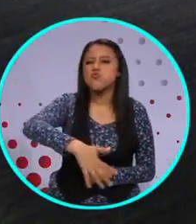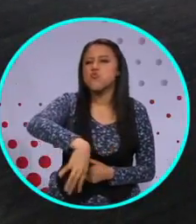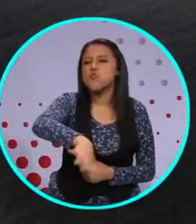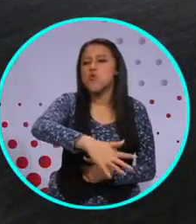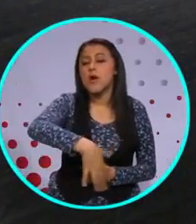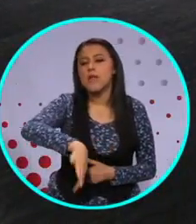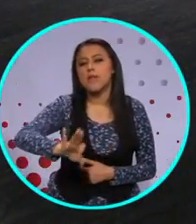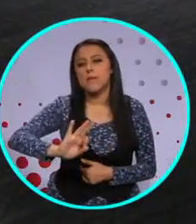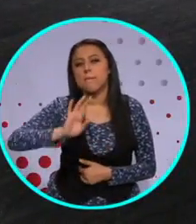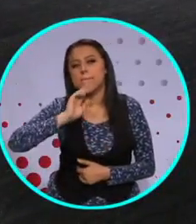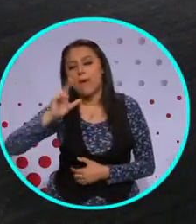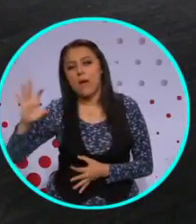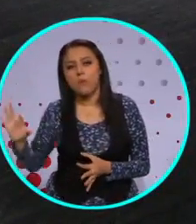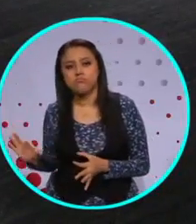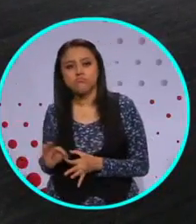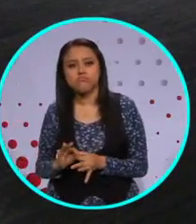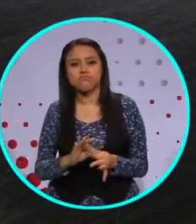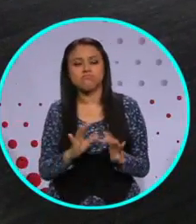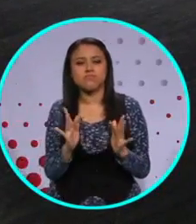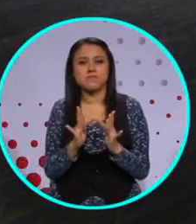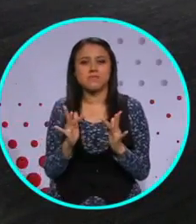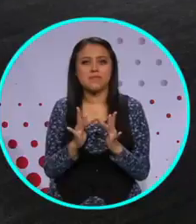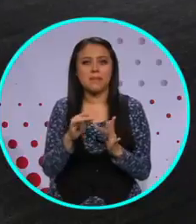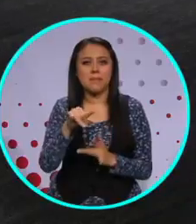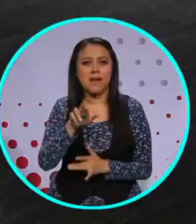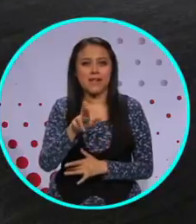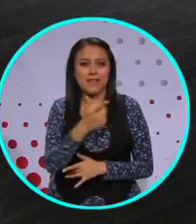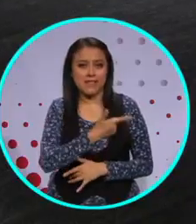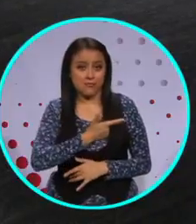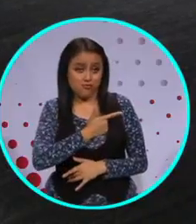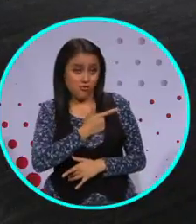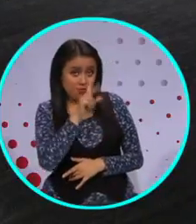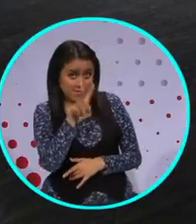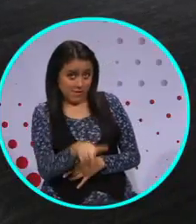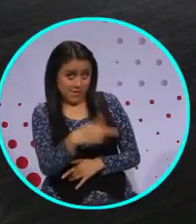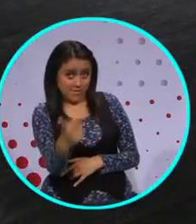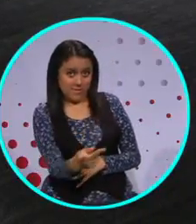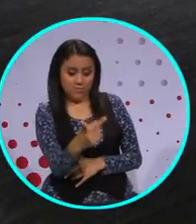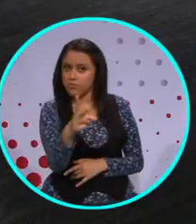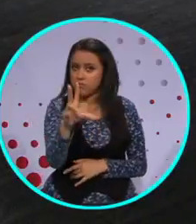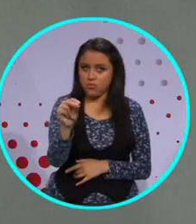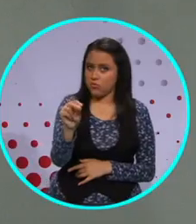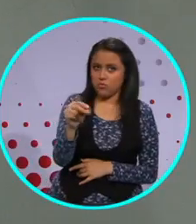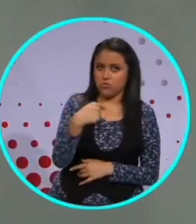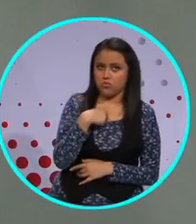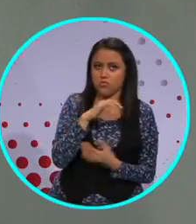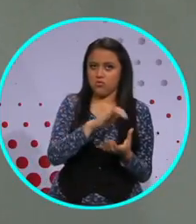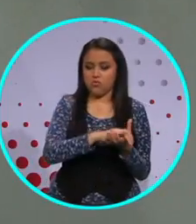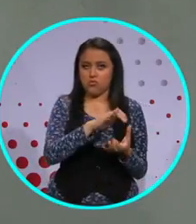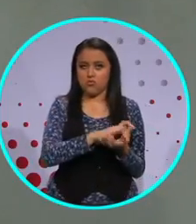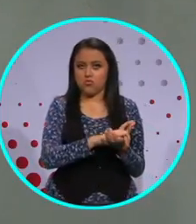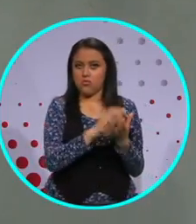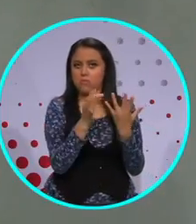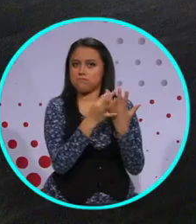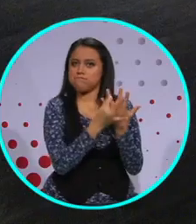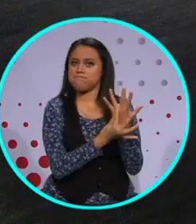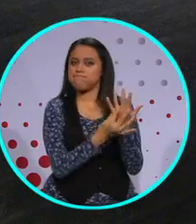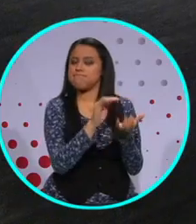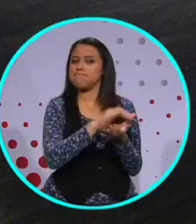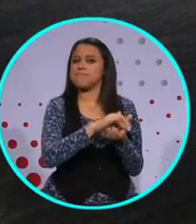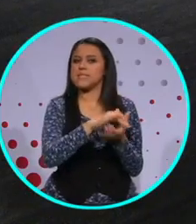creo que según a la gente como cree el señor yo soy un hombre casado un hombre